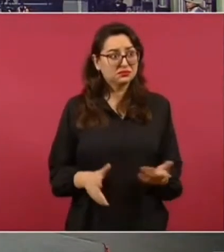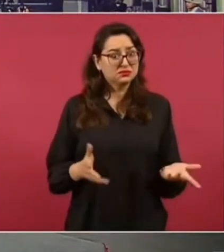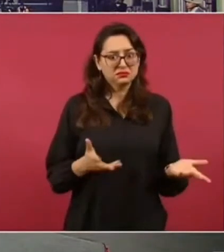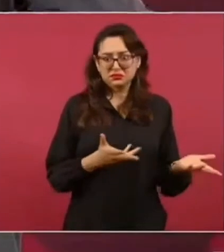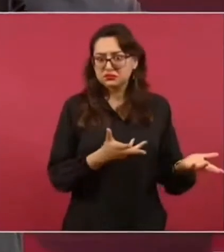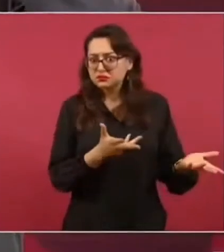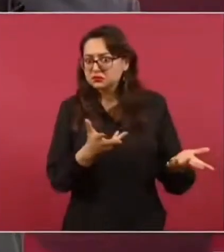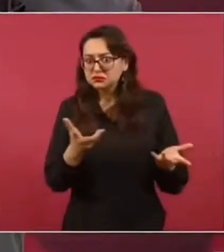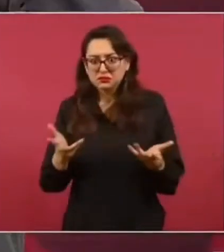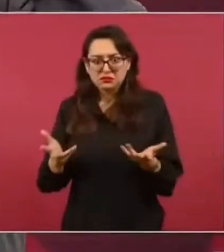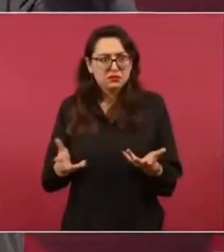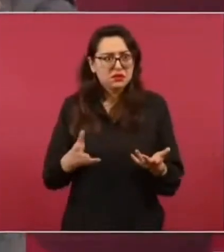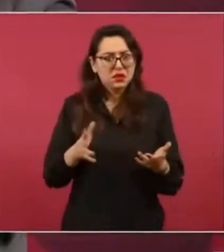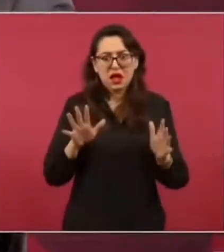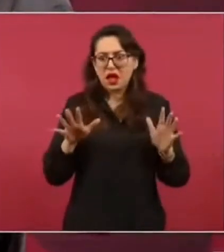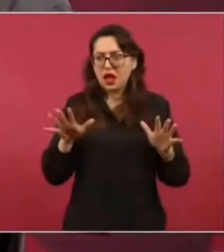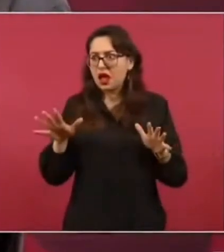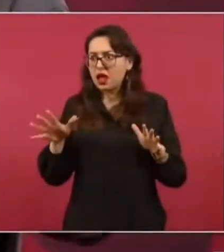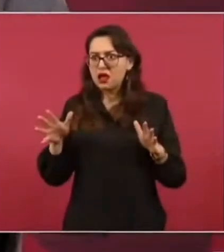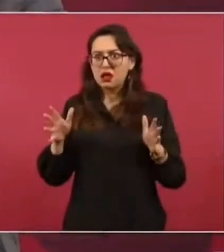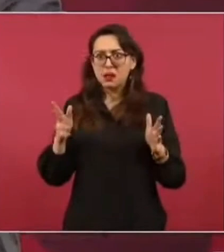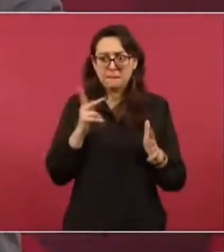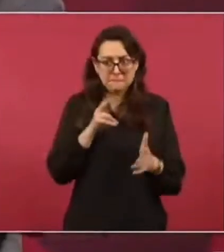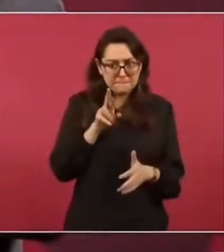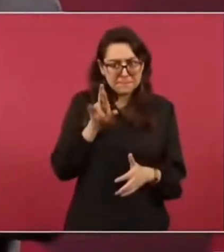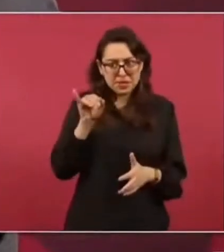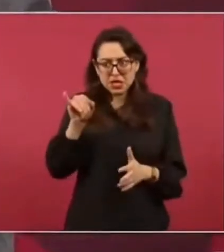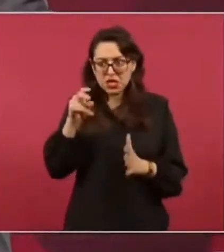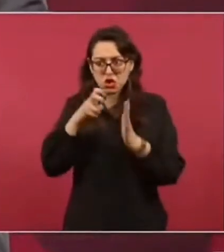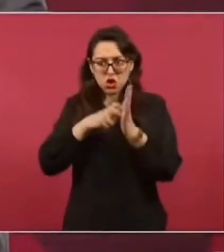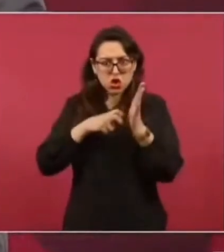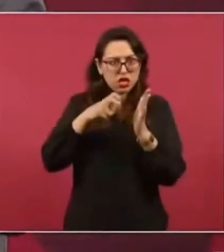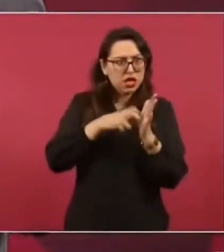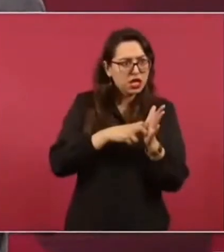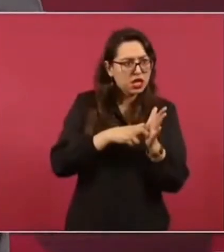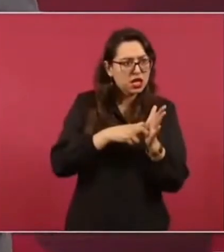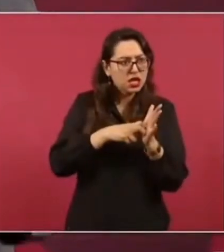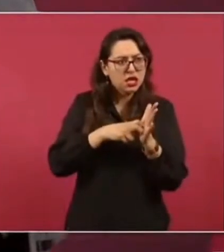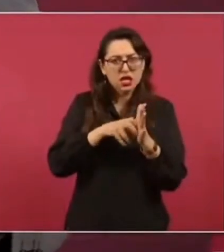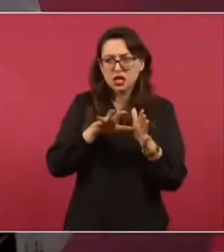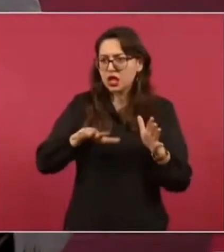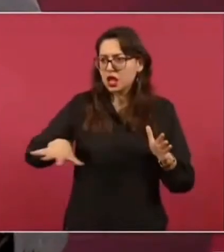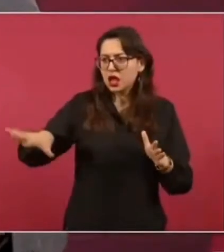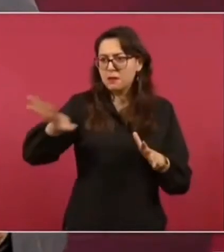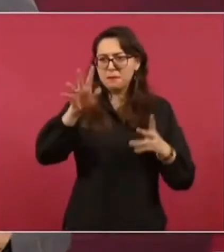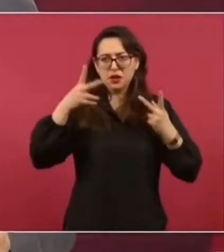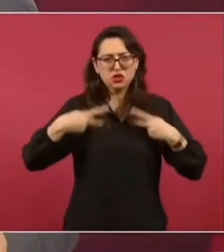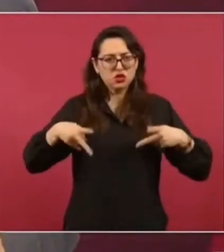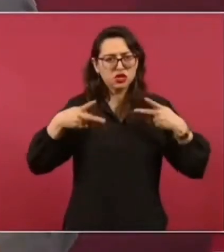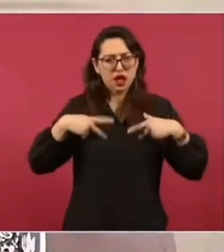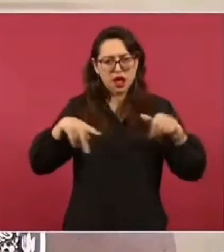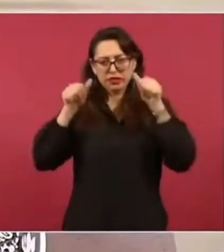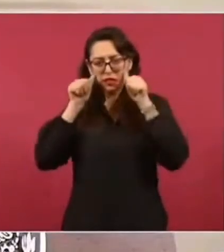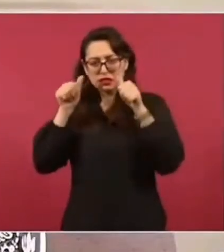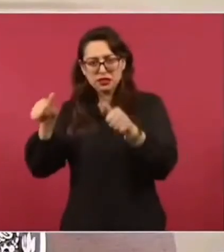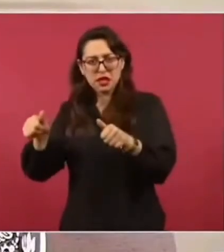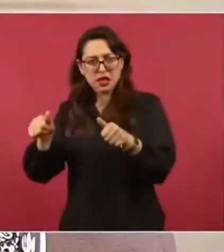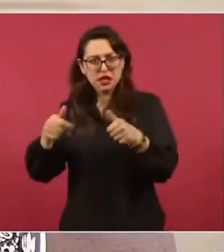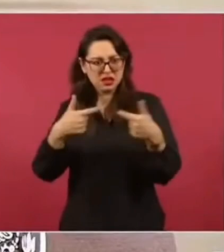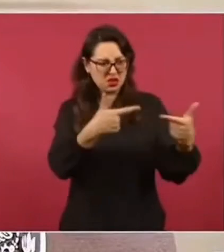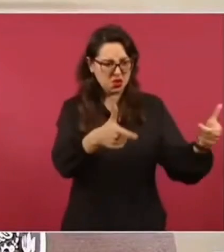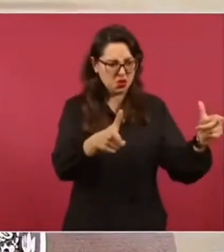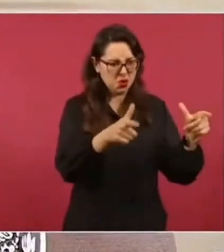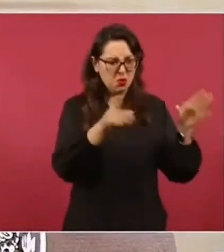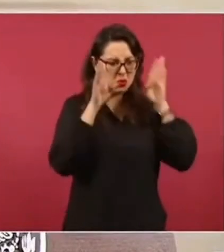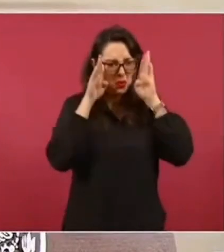que van a retomar el rumbo, que van a pensar en el pueblo, que van a pensar en la nación, que van a seguir el